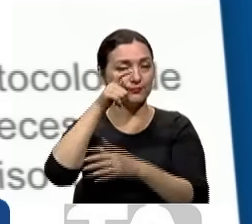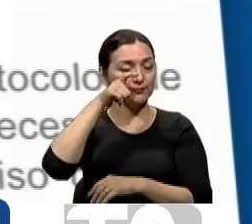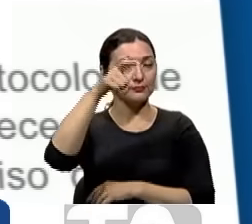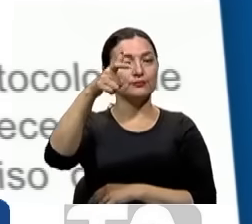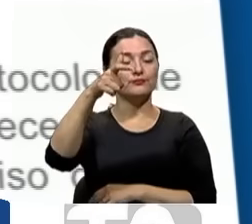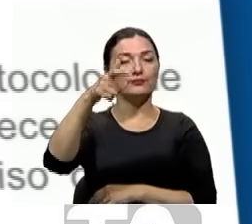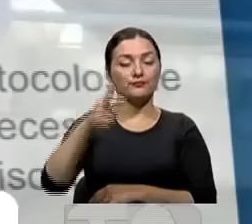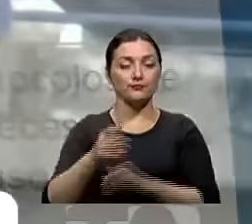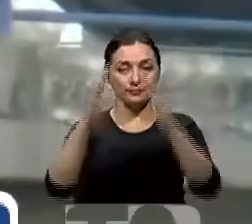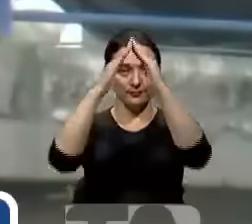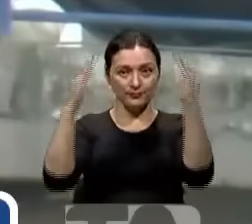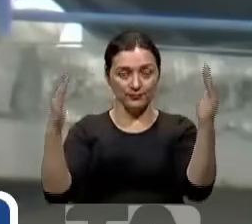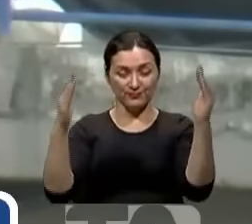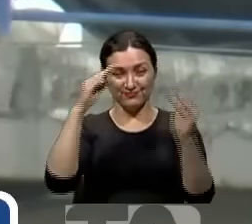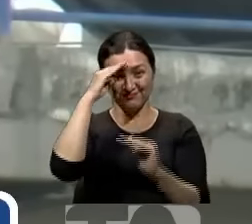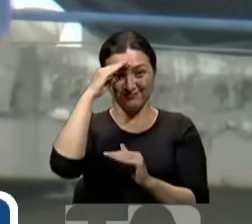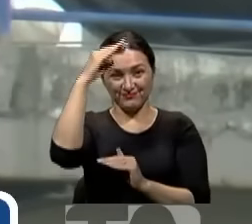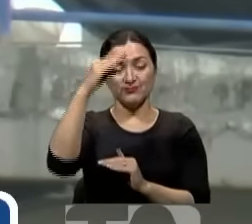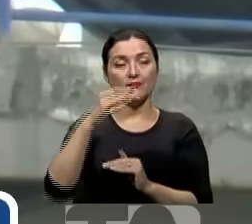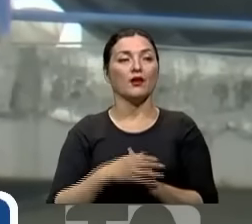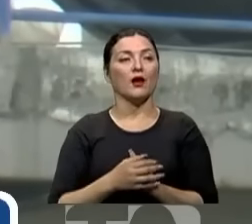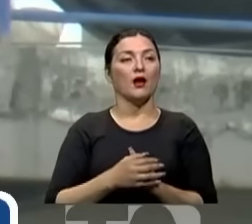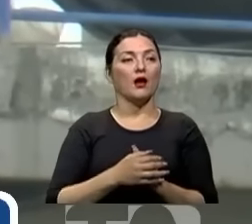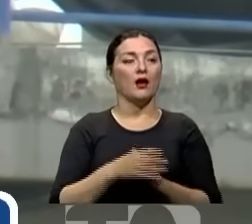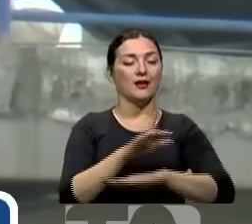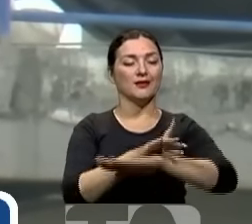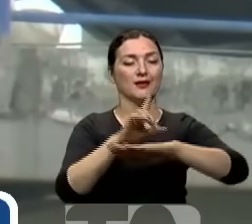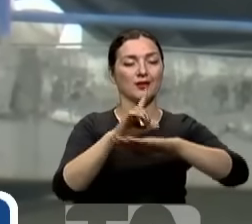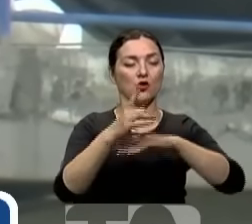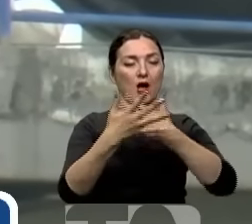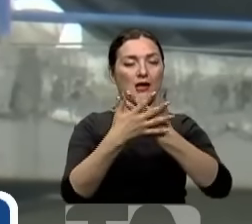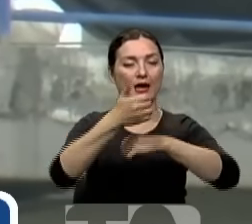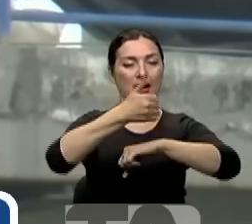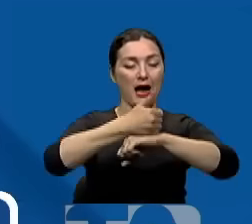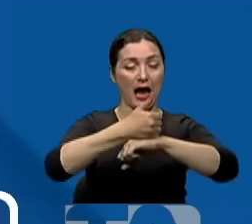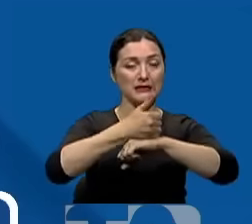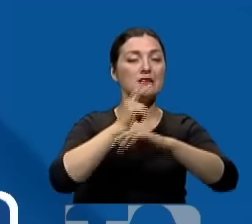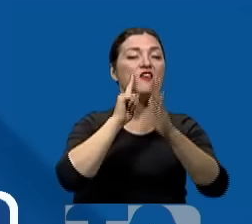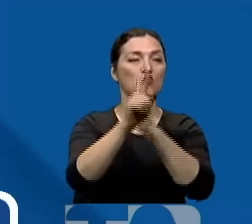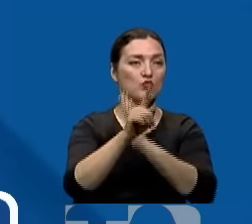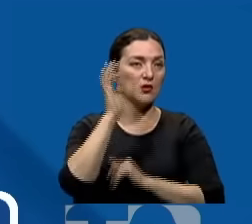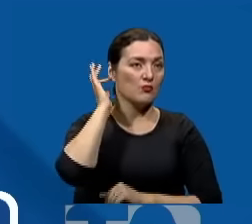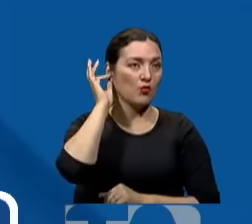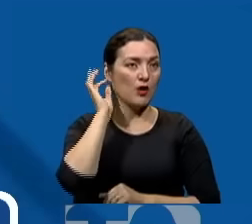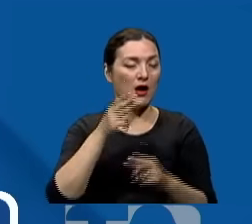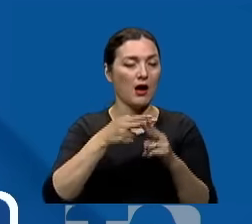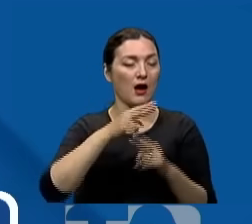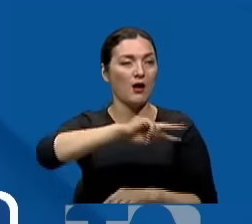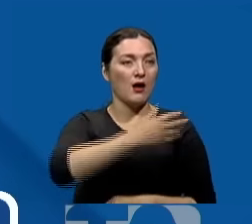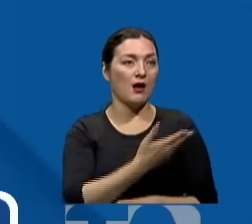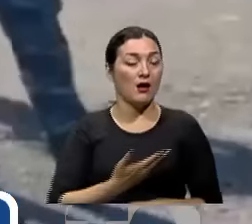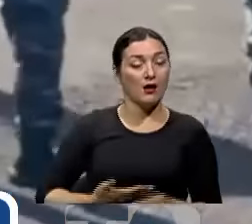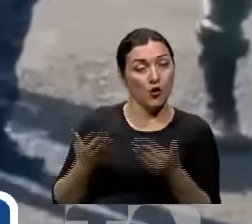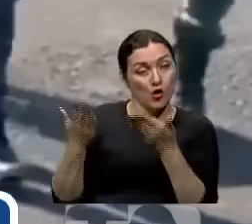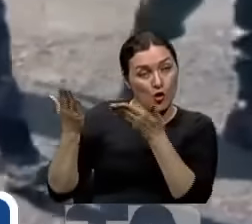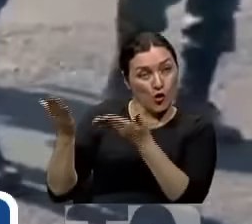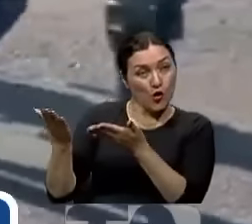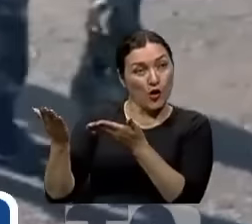en el cuartel modelo. Todo esto gracias a la denuncia de la directora del centro carcelario La Roca, donde el ex vicepresidente Jorge